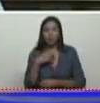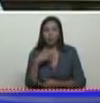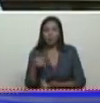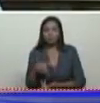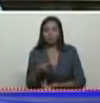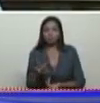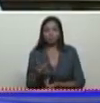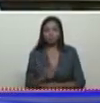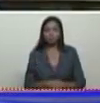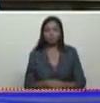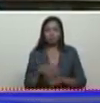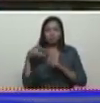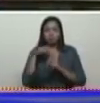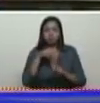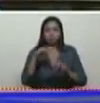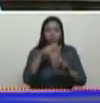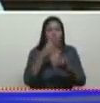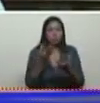Nos persiguen.